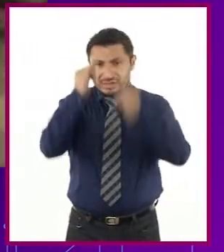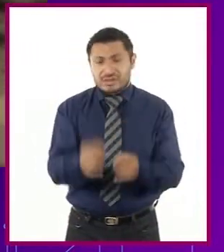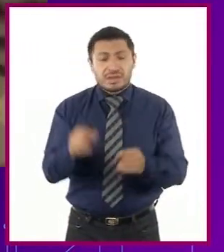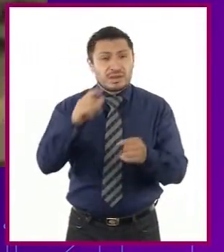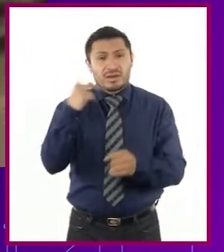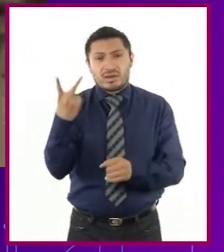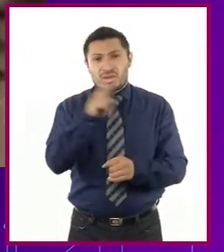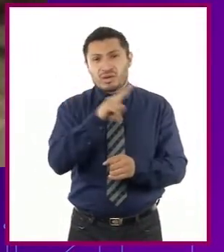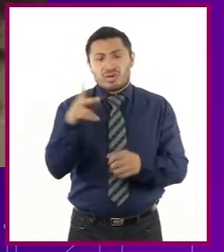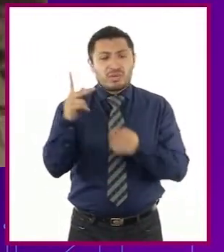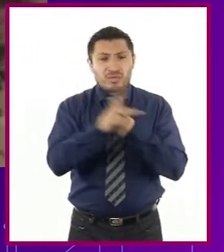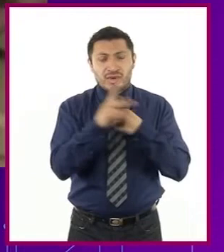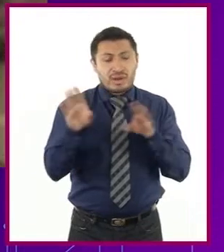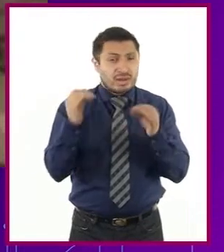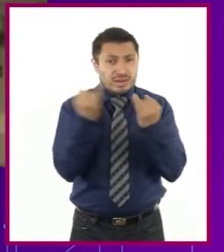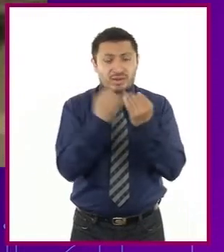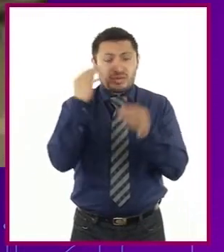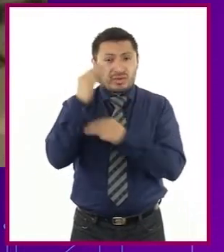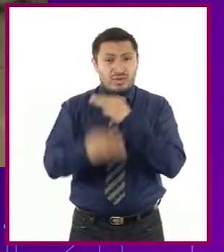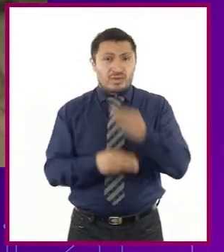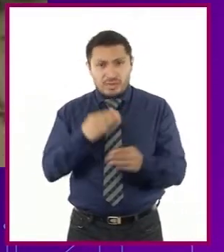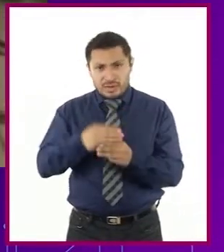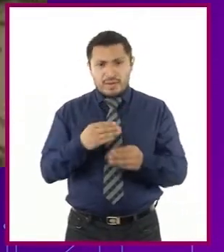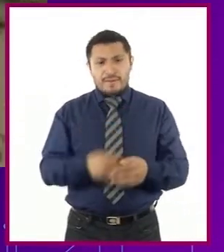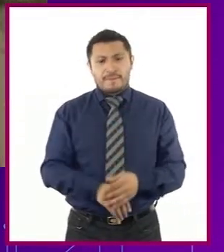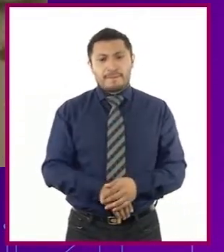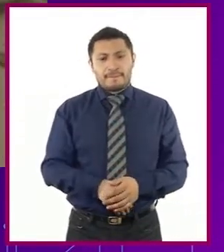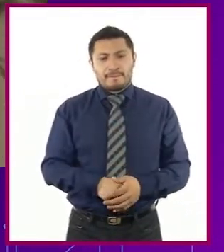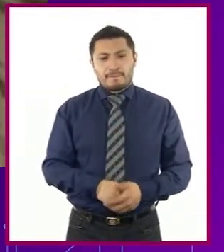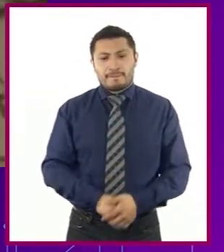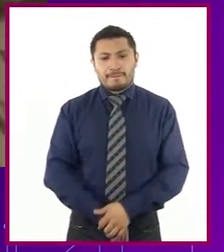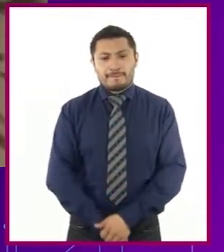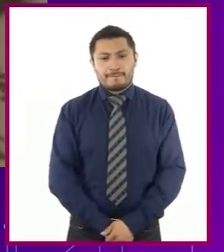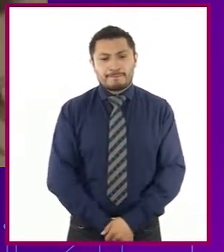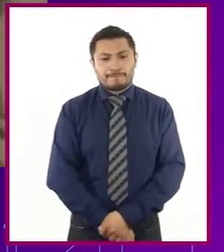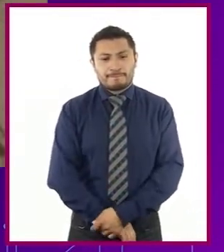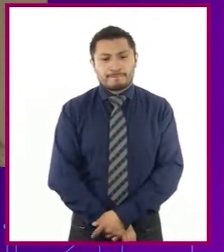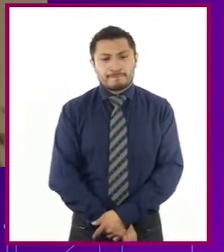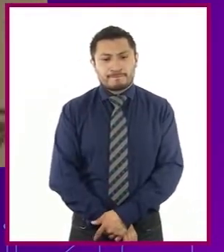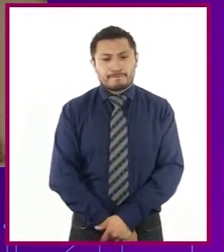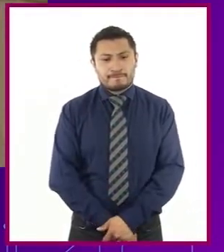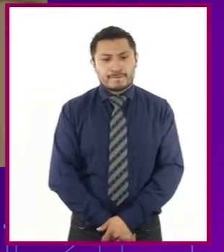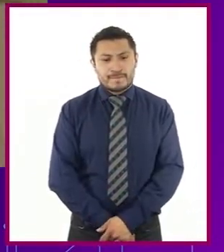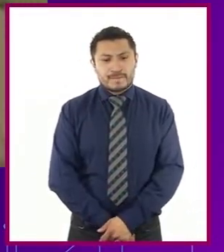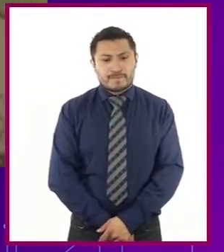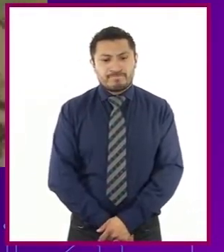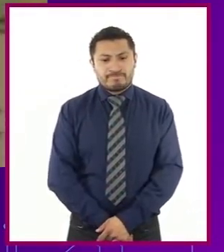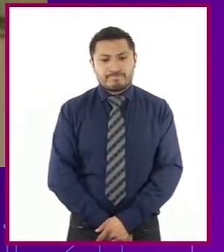países como al mundo.